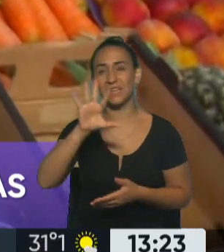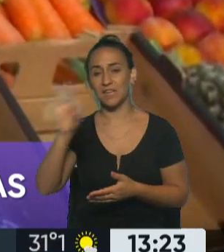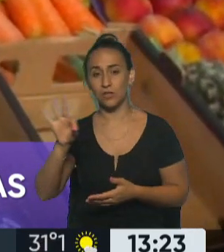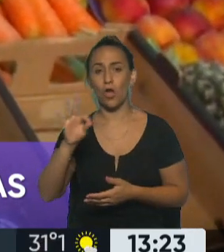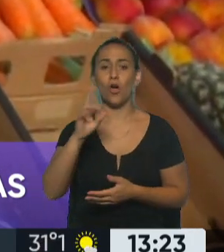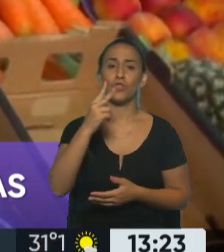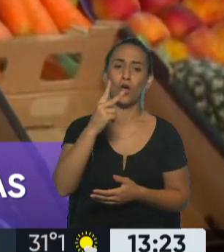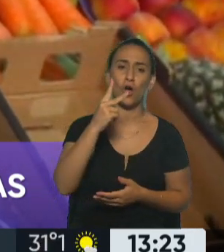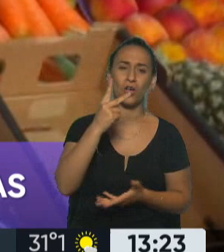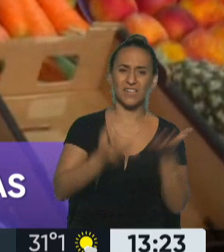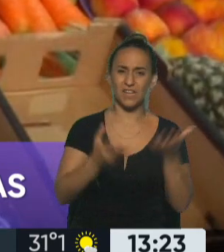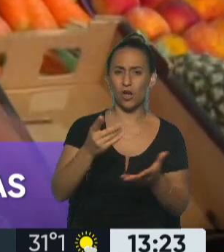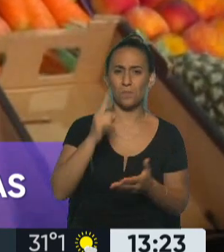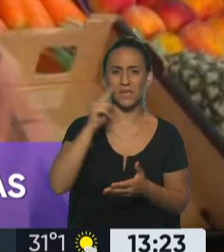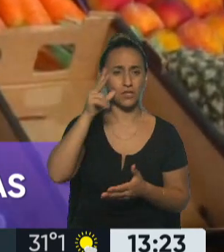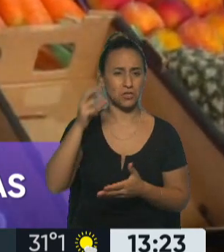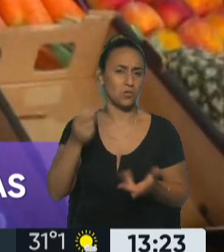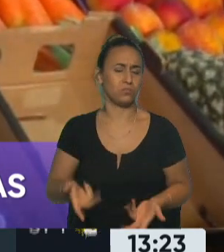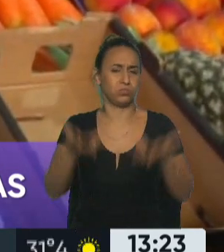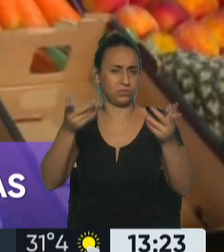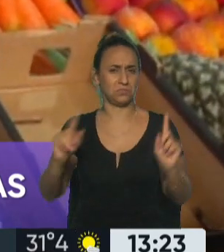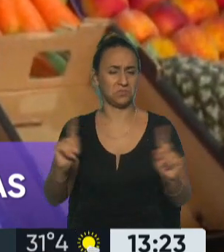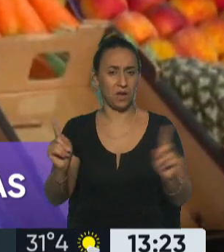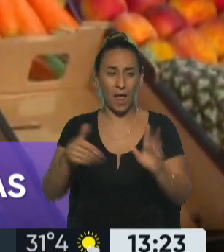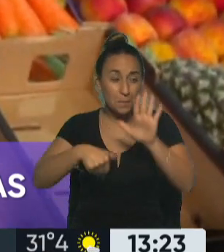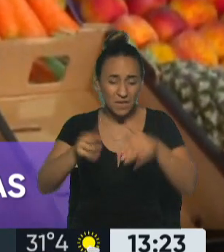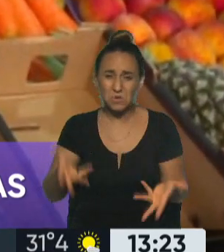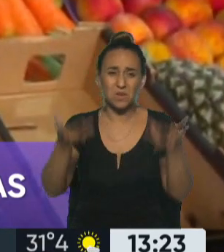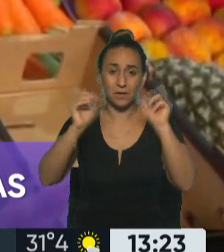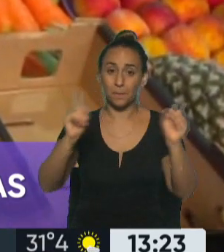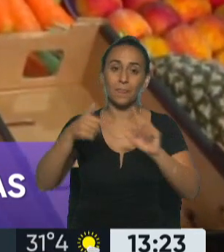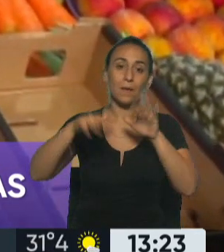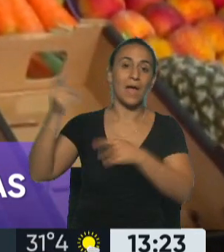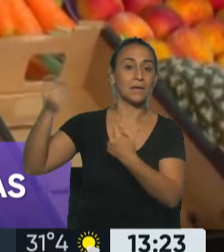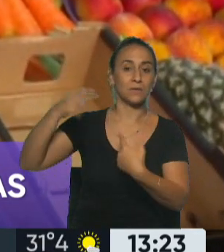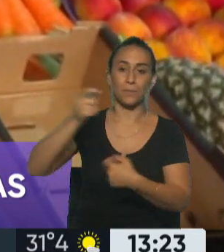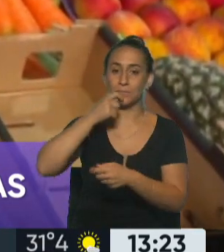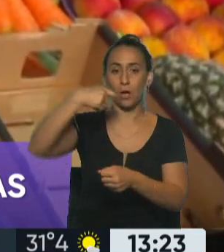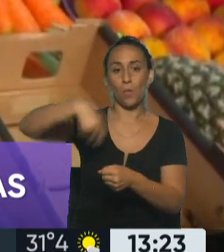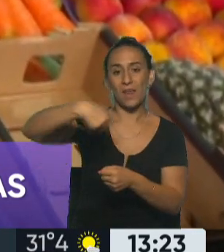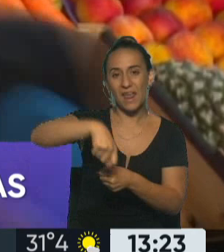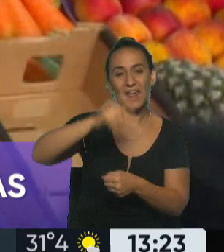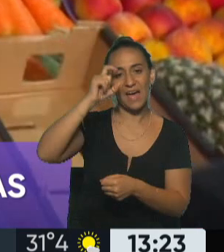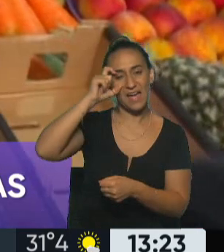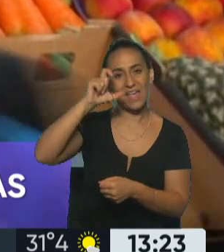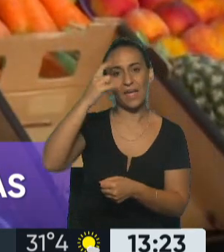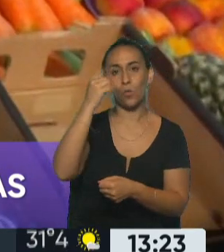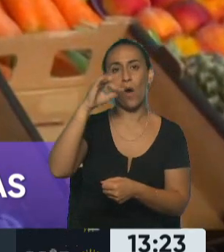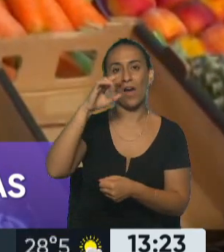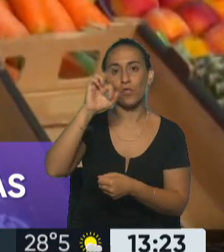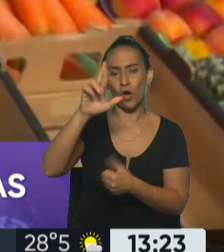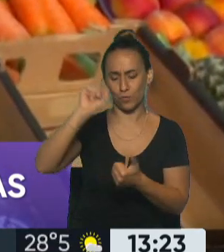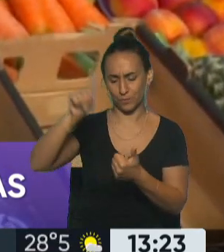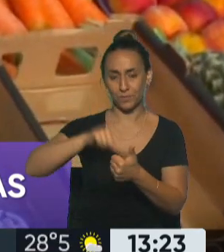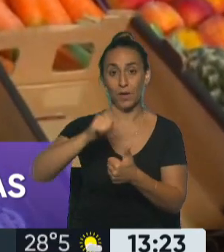1800 no subió la mayoría de las cosas no subi subió más lo que viene de afuera por ejemplo banana Ecuador lo encontramos la